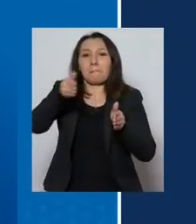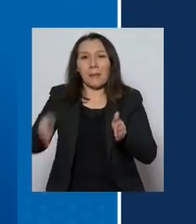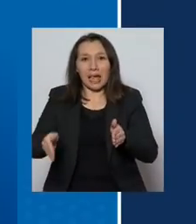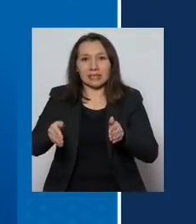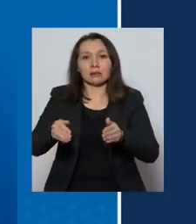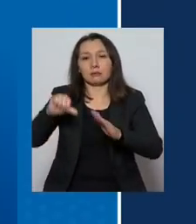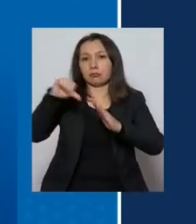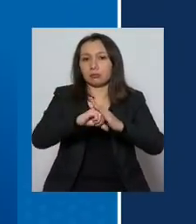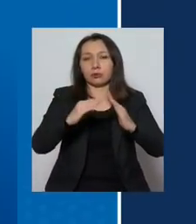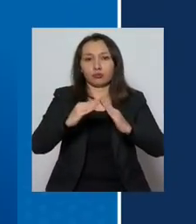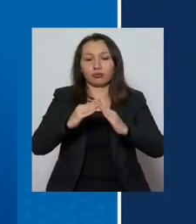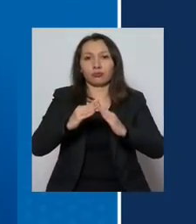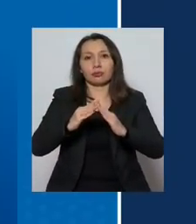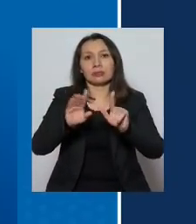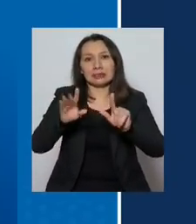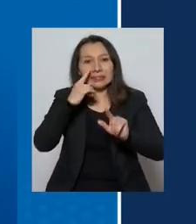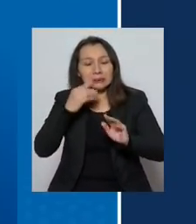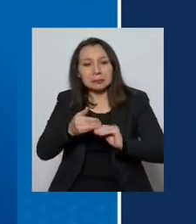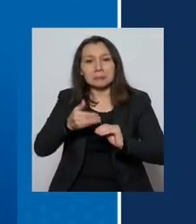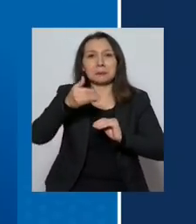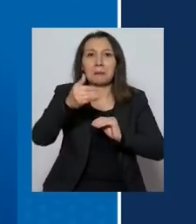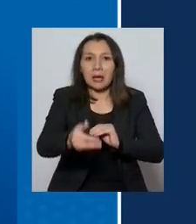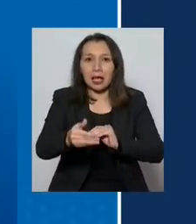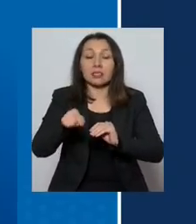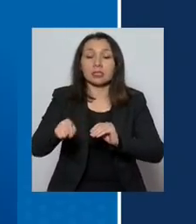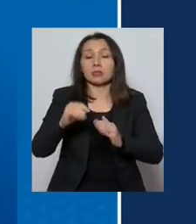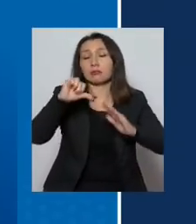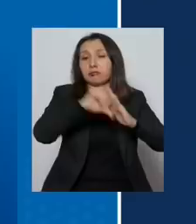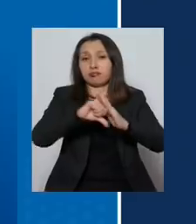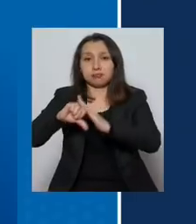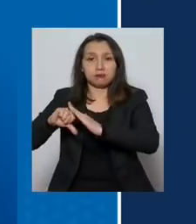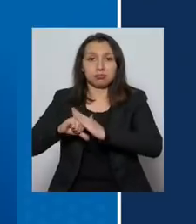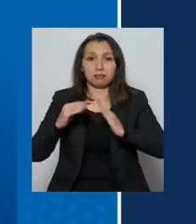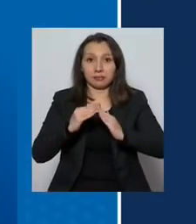la cuarentena en estas localidades,